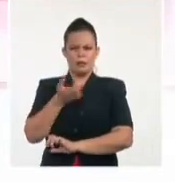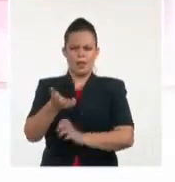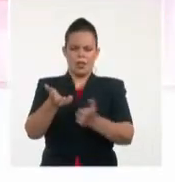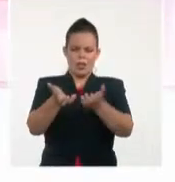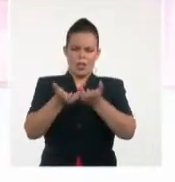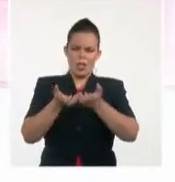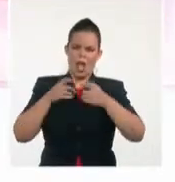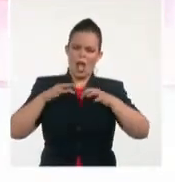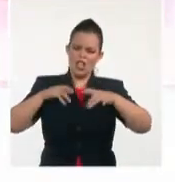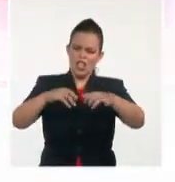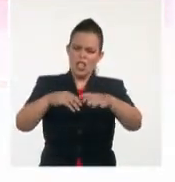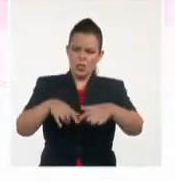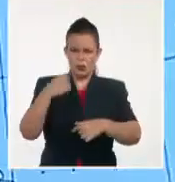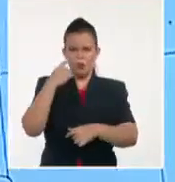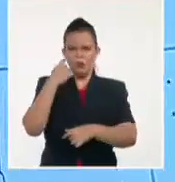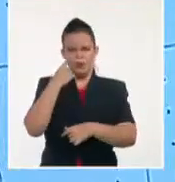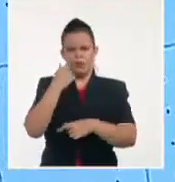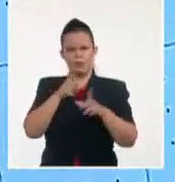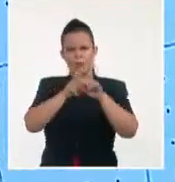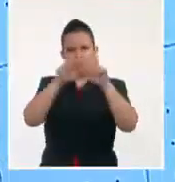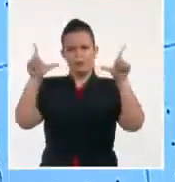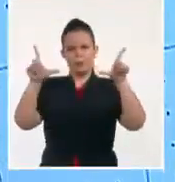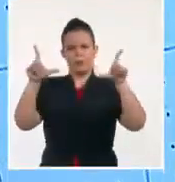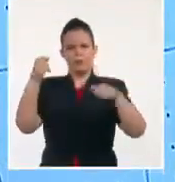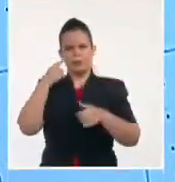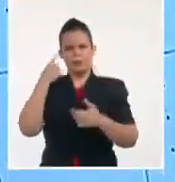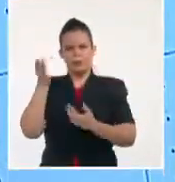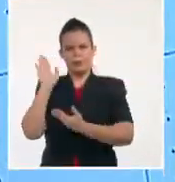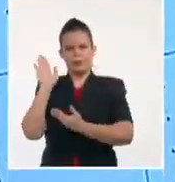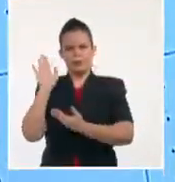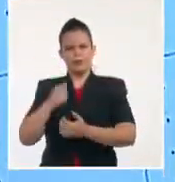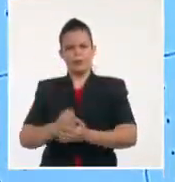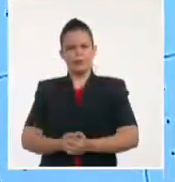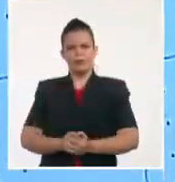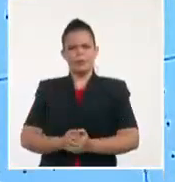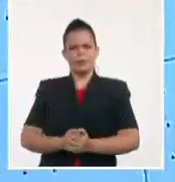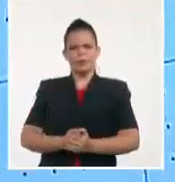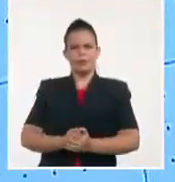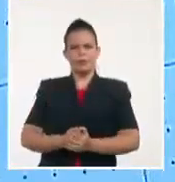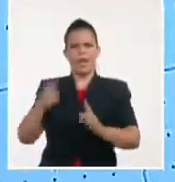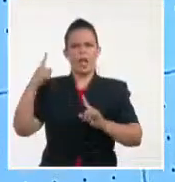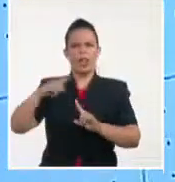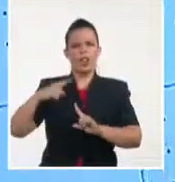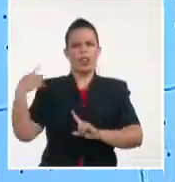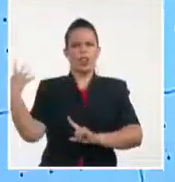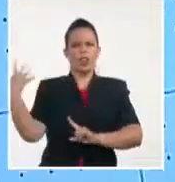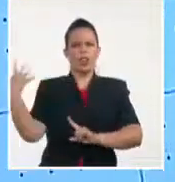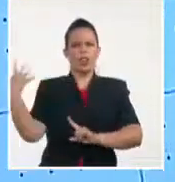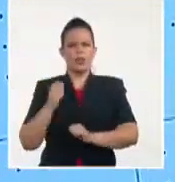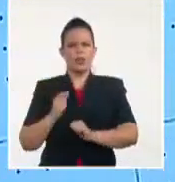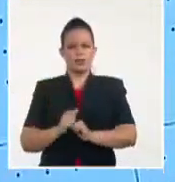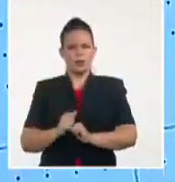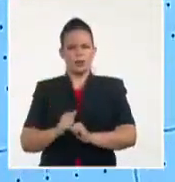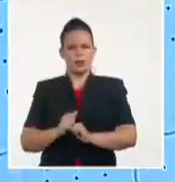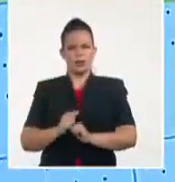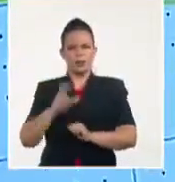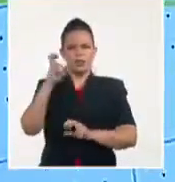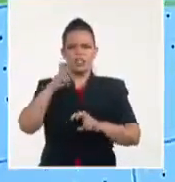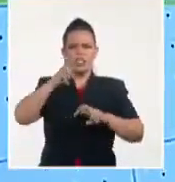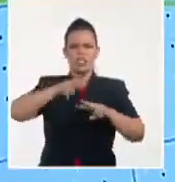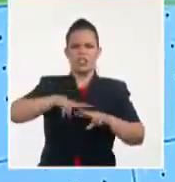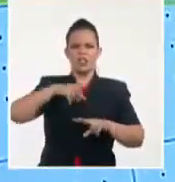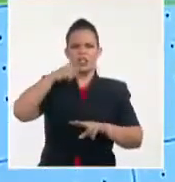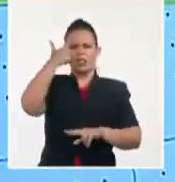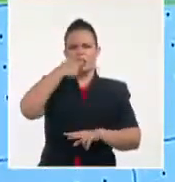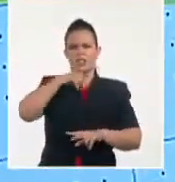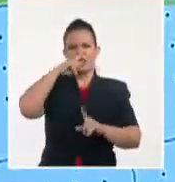tenemos. Esta. Fue una tormenta tropical, de ahí no pasó. Chantal. 7 al 10 de julio